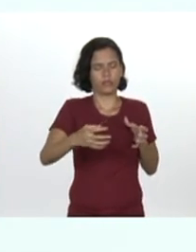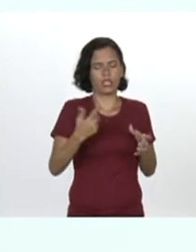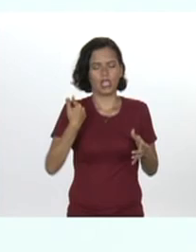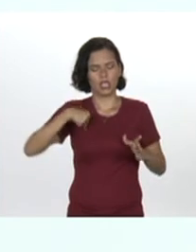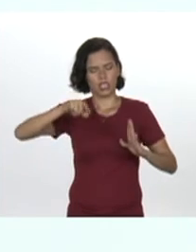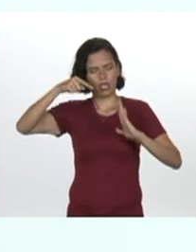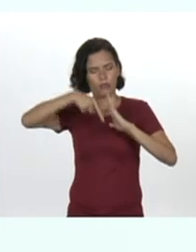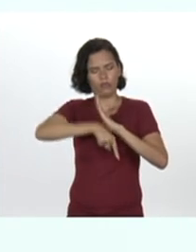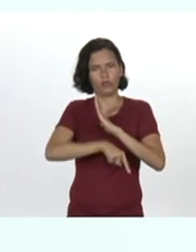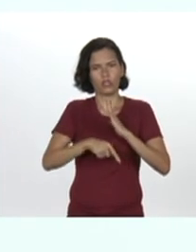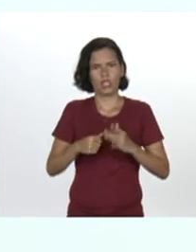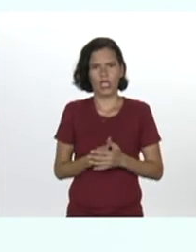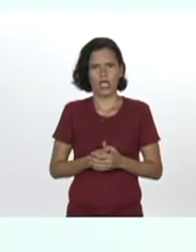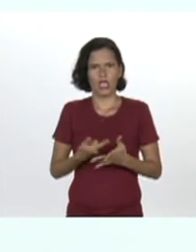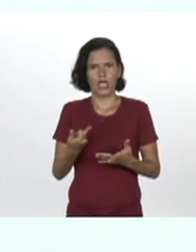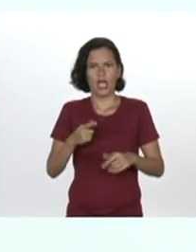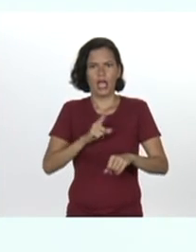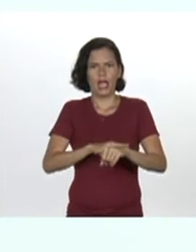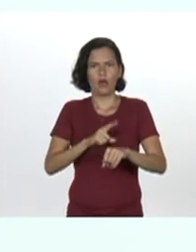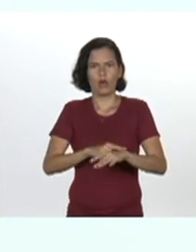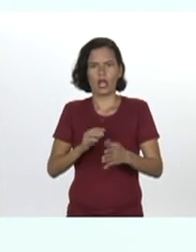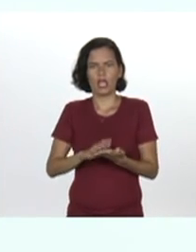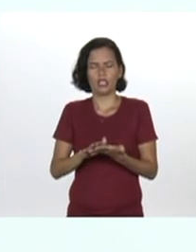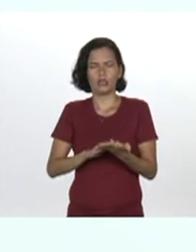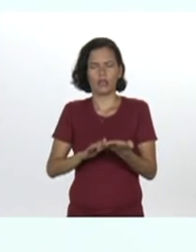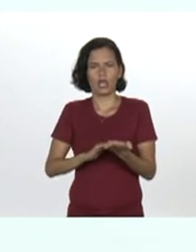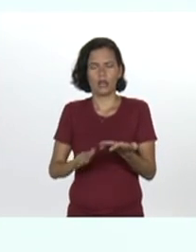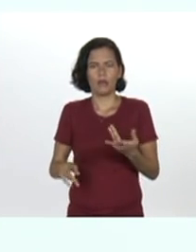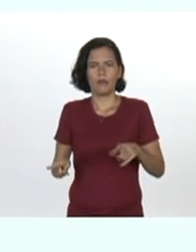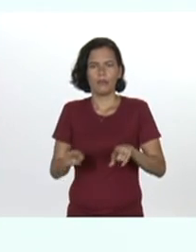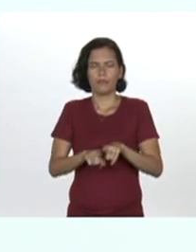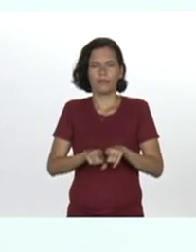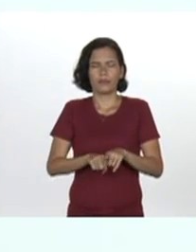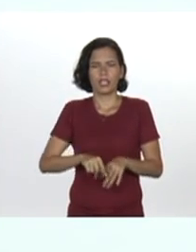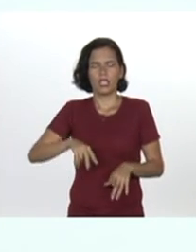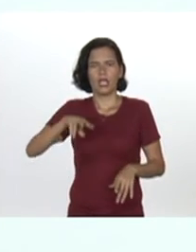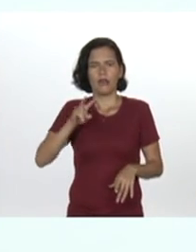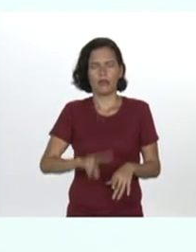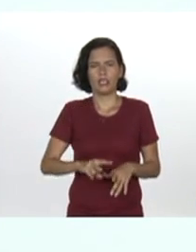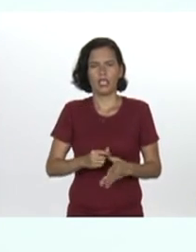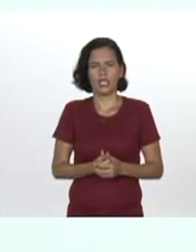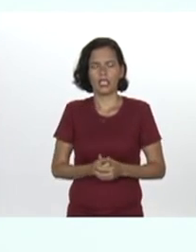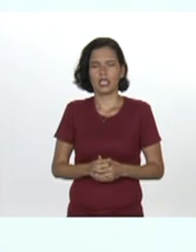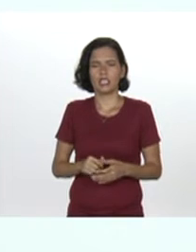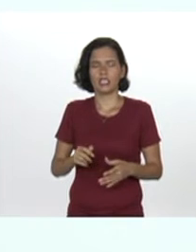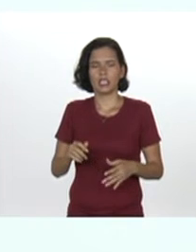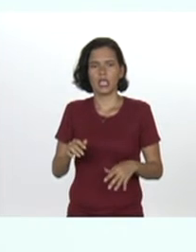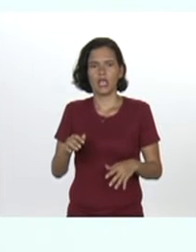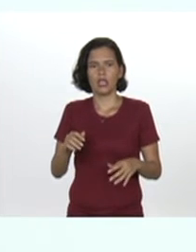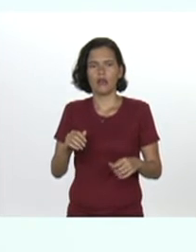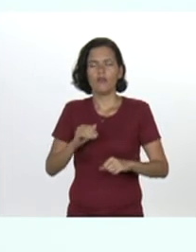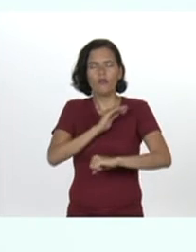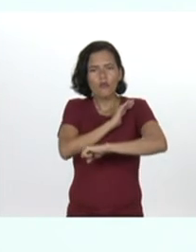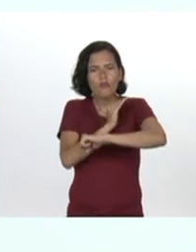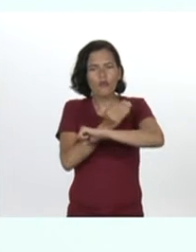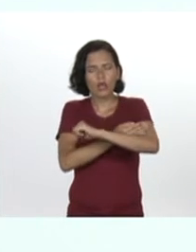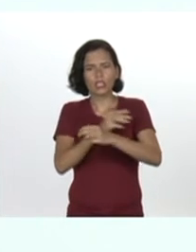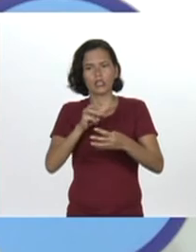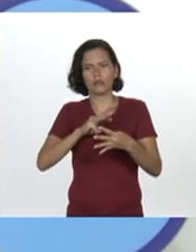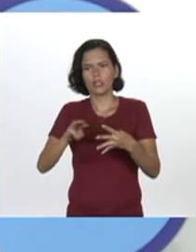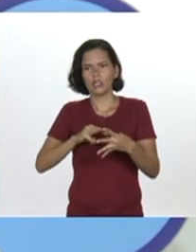tengan profundidad, que sean a la hora de rastrearlos más semejantes a la realidad, que sean resistentes al tacto, como